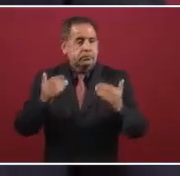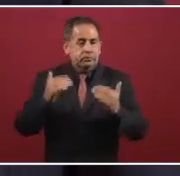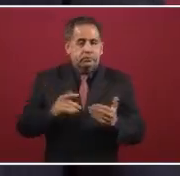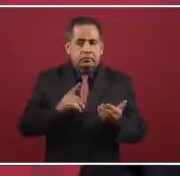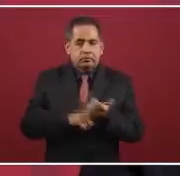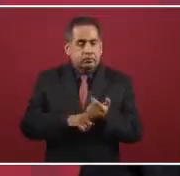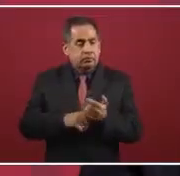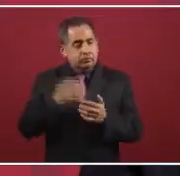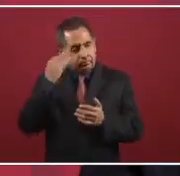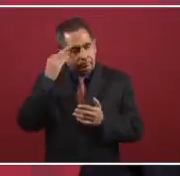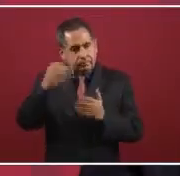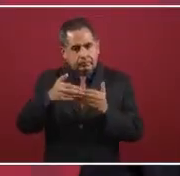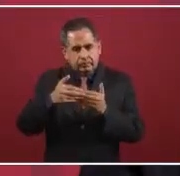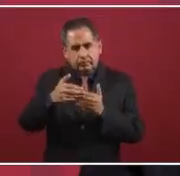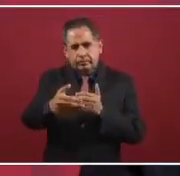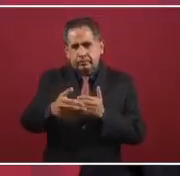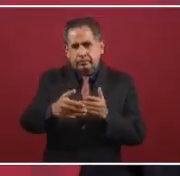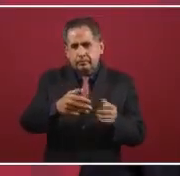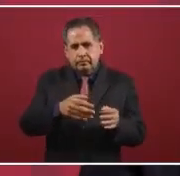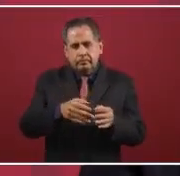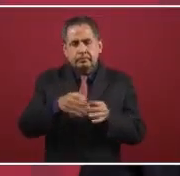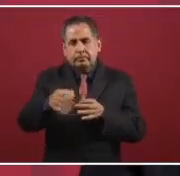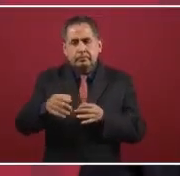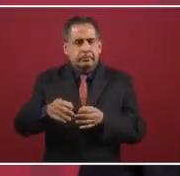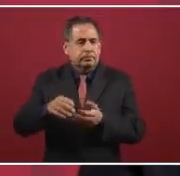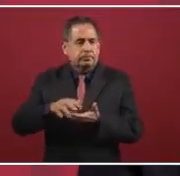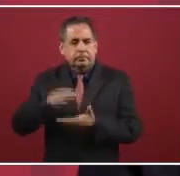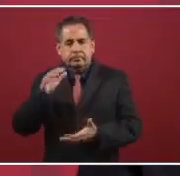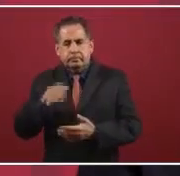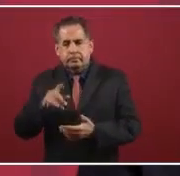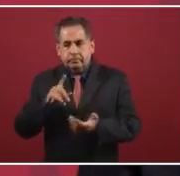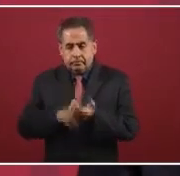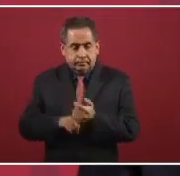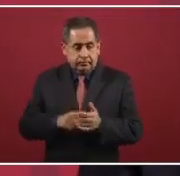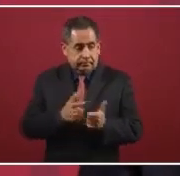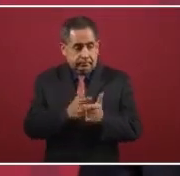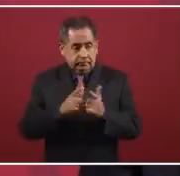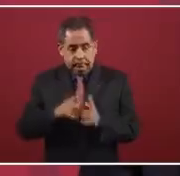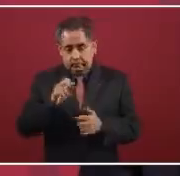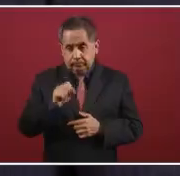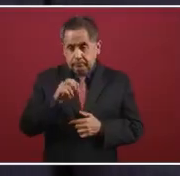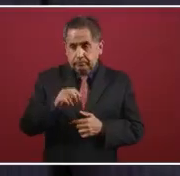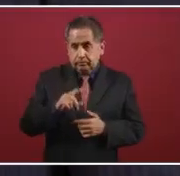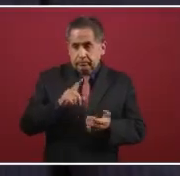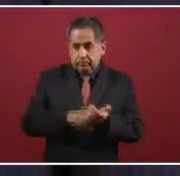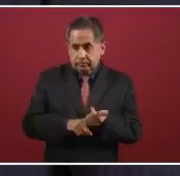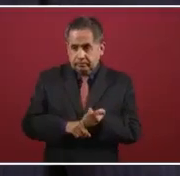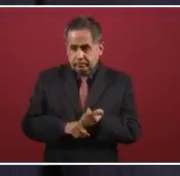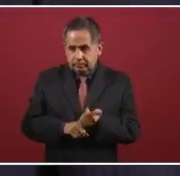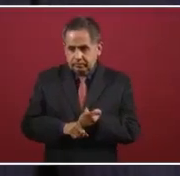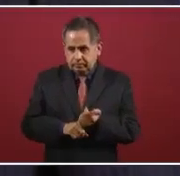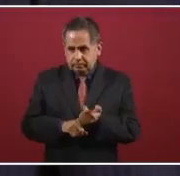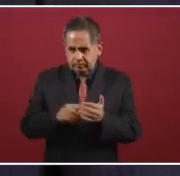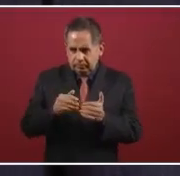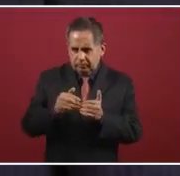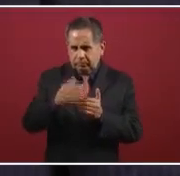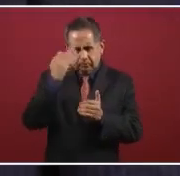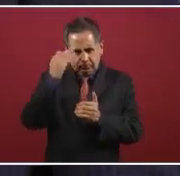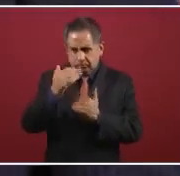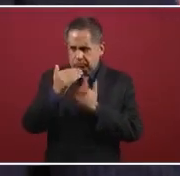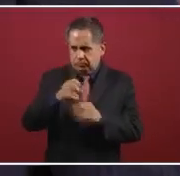se amplía el plazo y el volumen? En el caso de Grupo Carso, no se amplió el